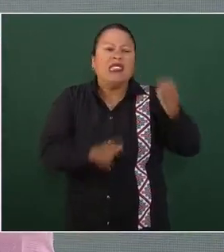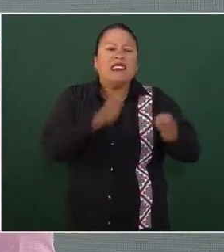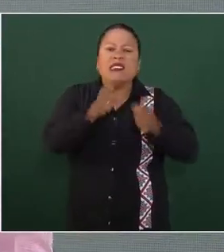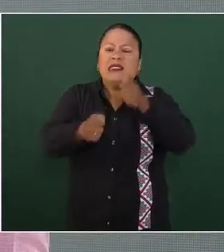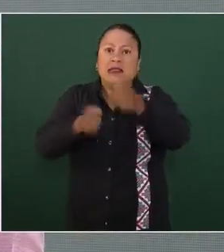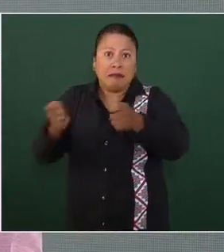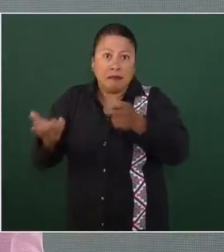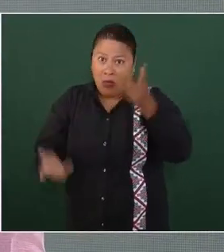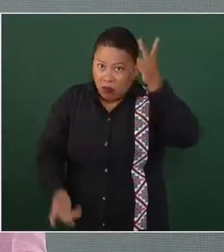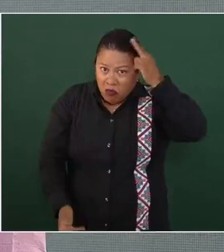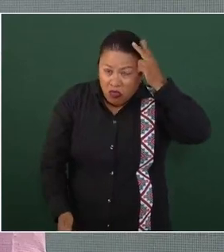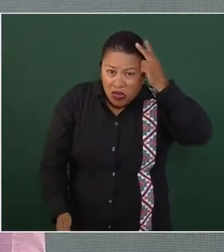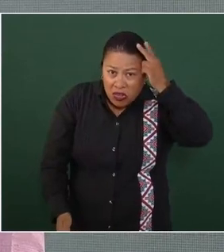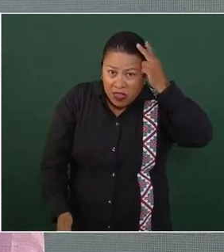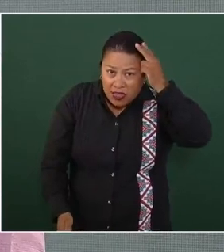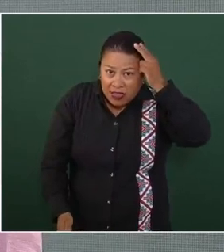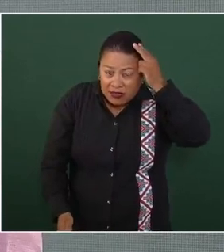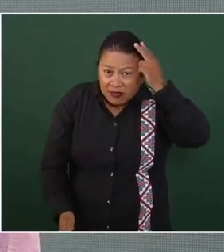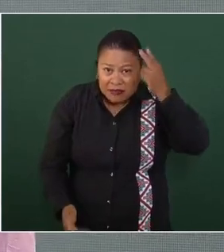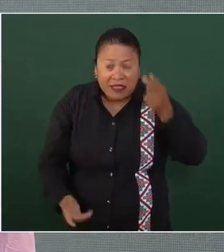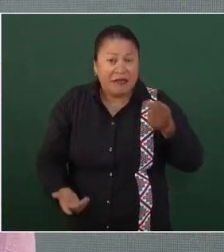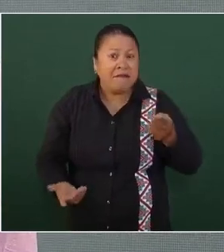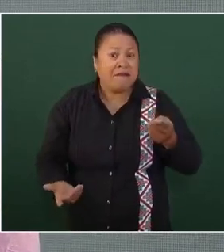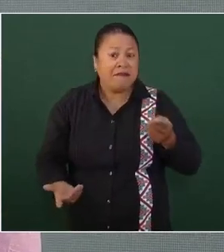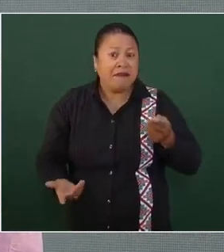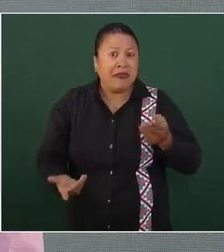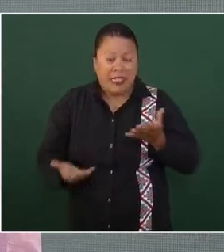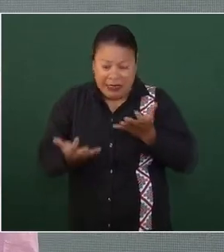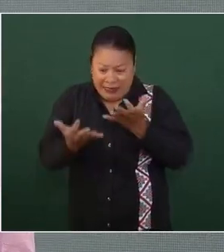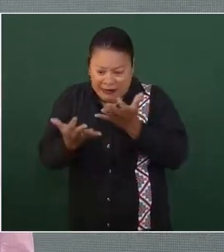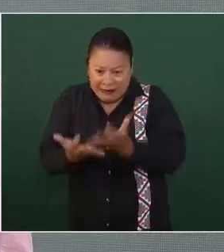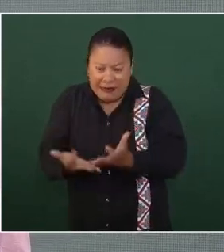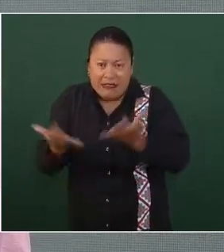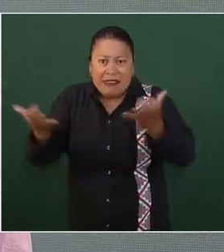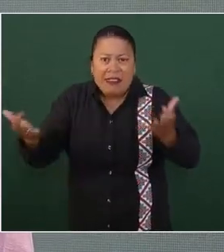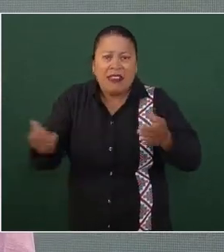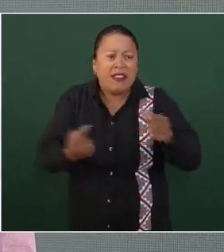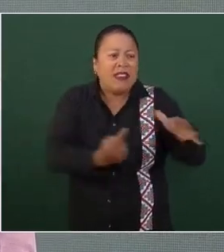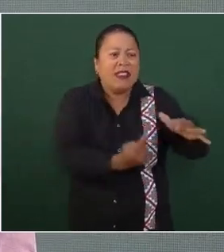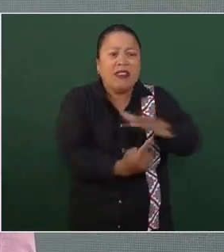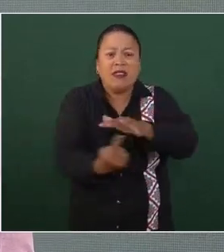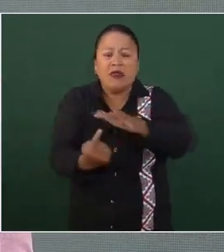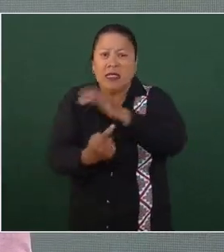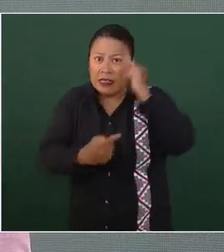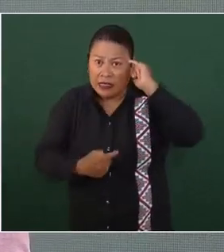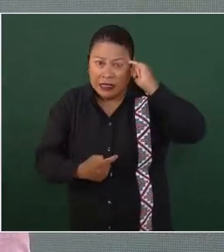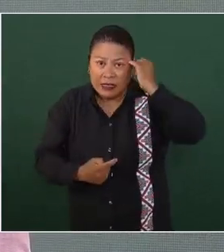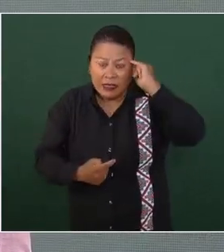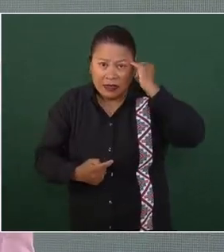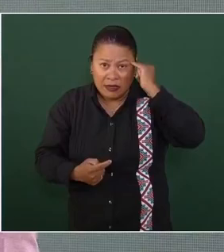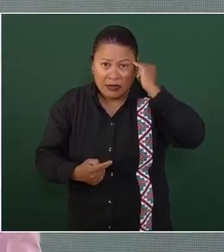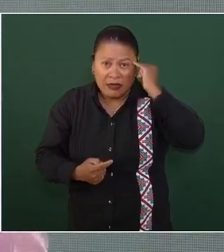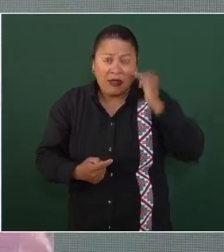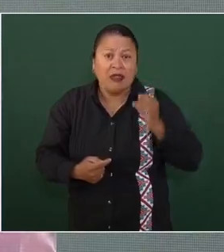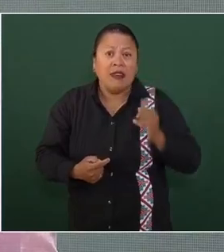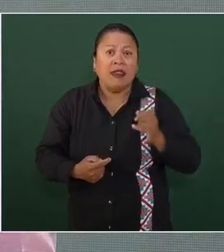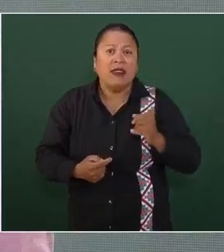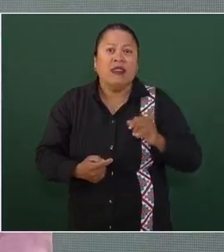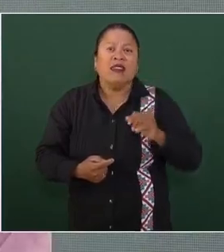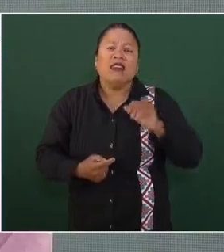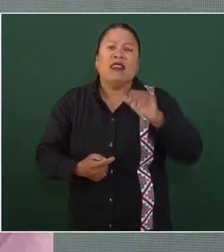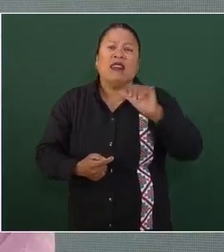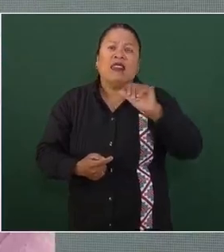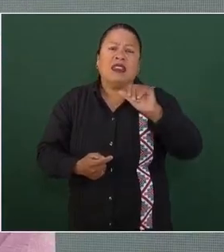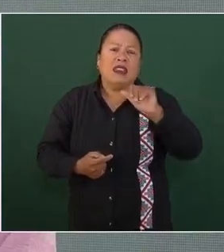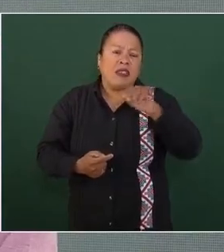mismo Porfirio Díaz que las tierras de las comunidades indígenas de los yaquis de